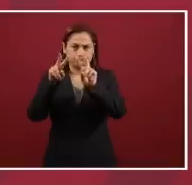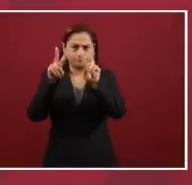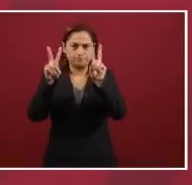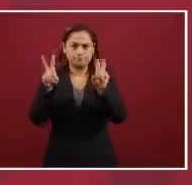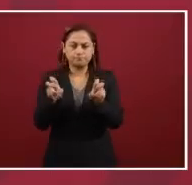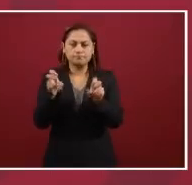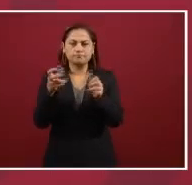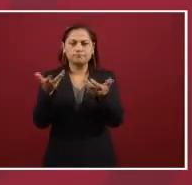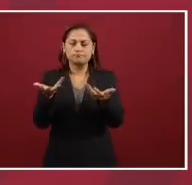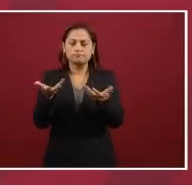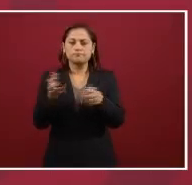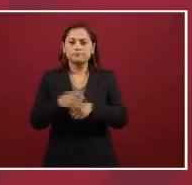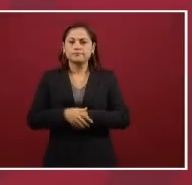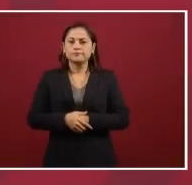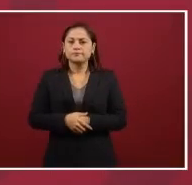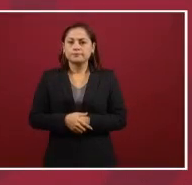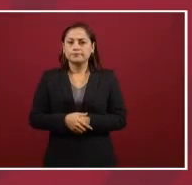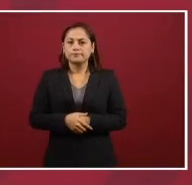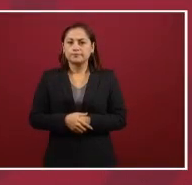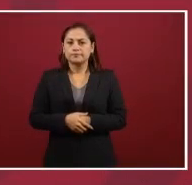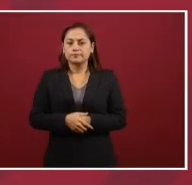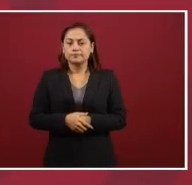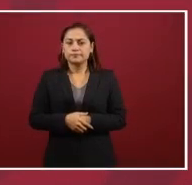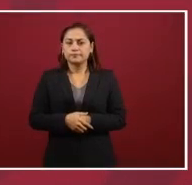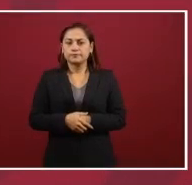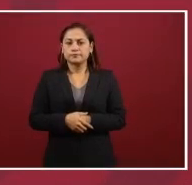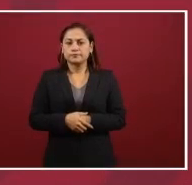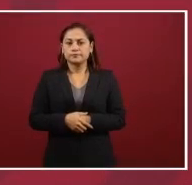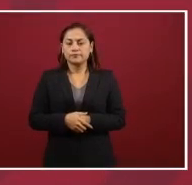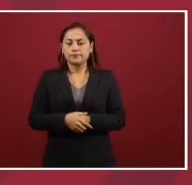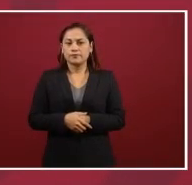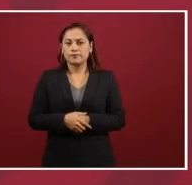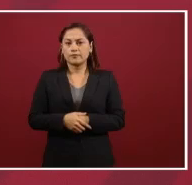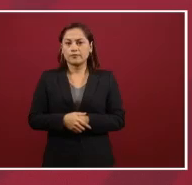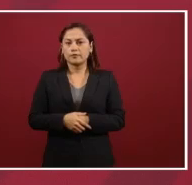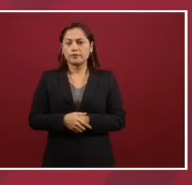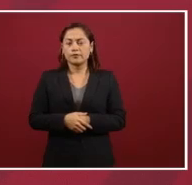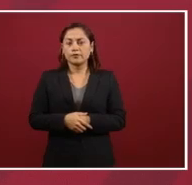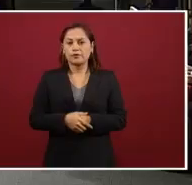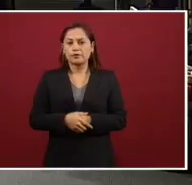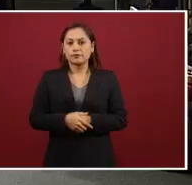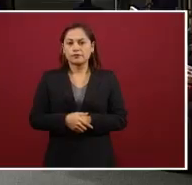atender el tema migratorio, desde luego